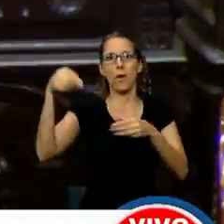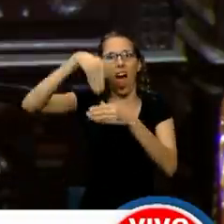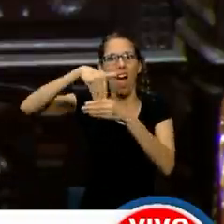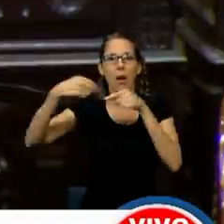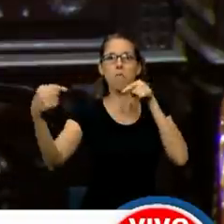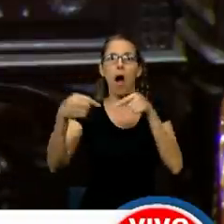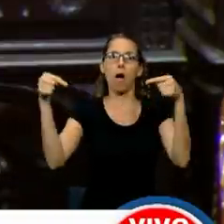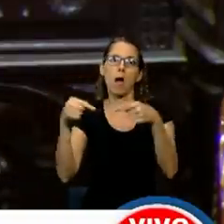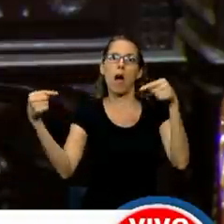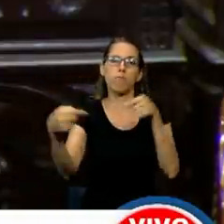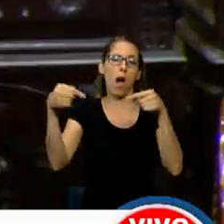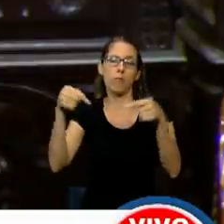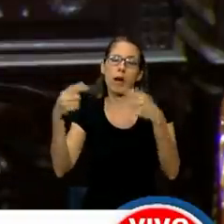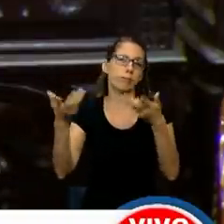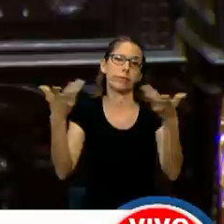nacional